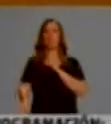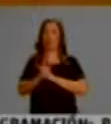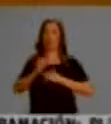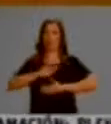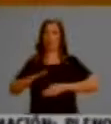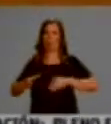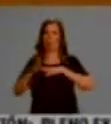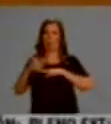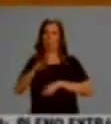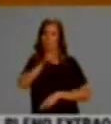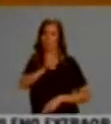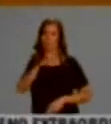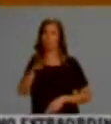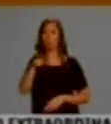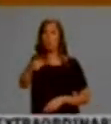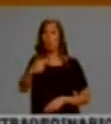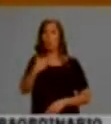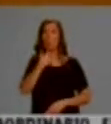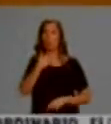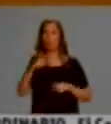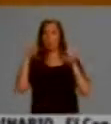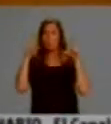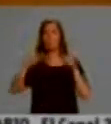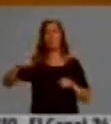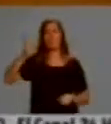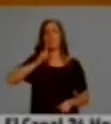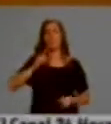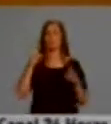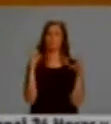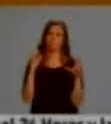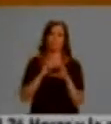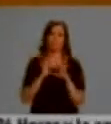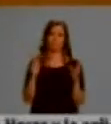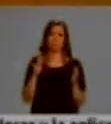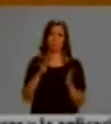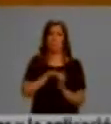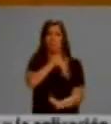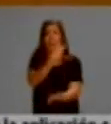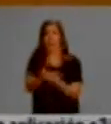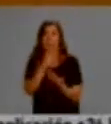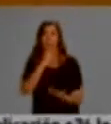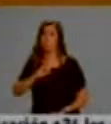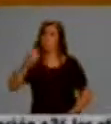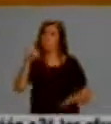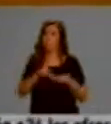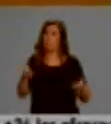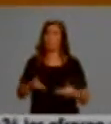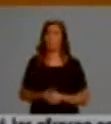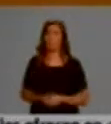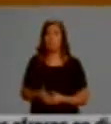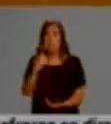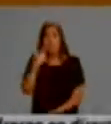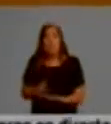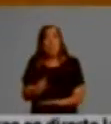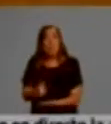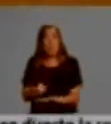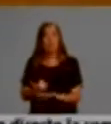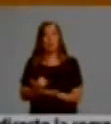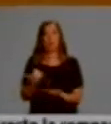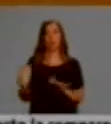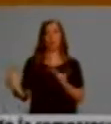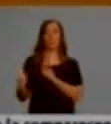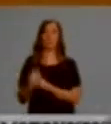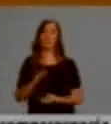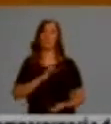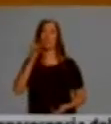el PP. Fue su primera gran mentira en todo este asunto. La mejor prueba de esa mentira es que a su lado estaba